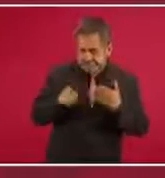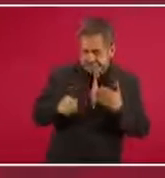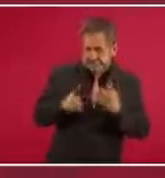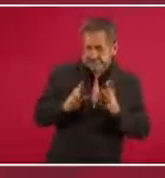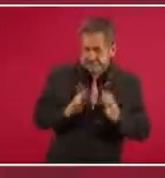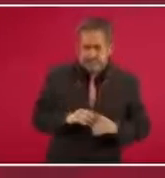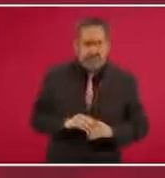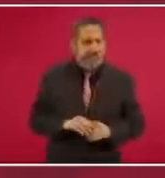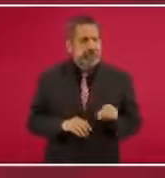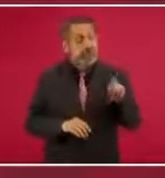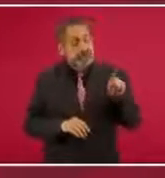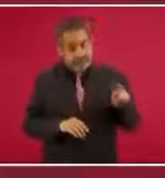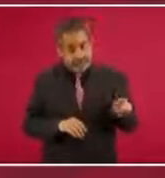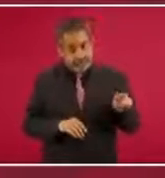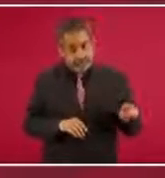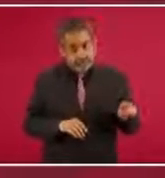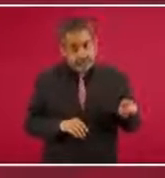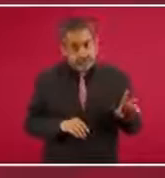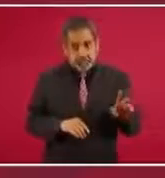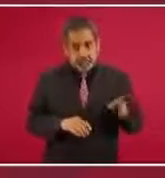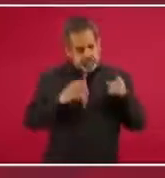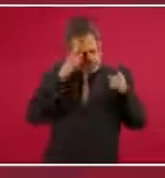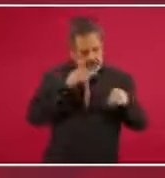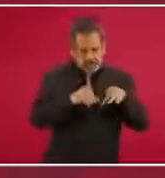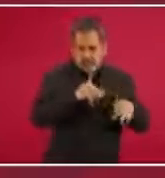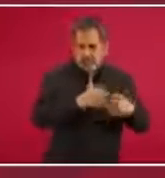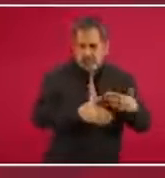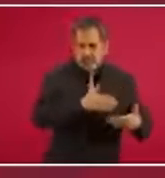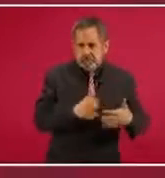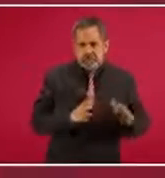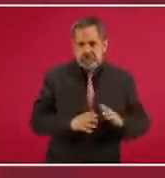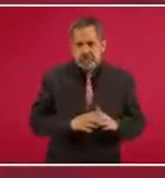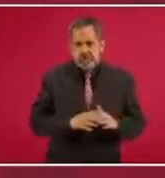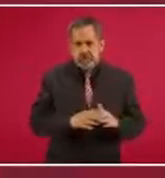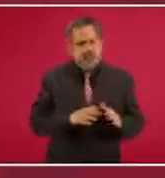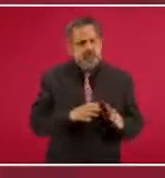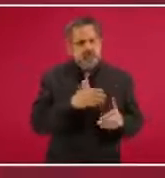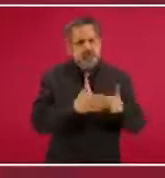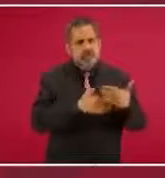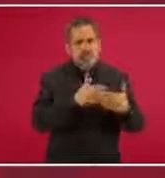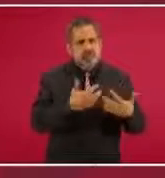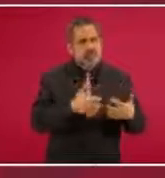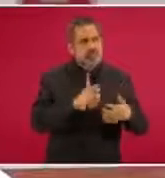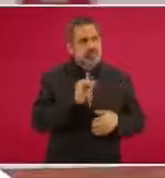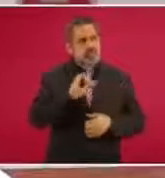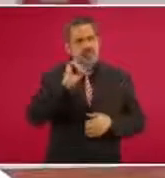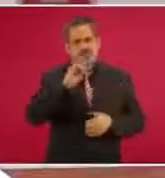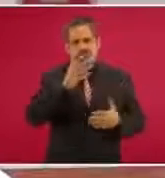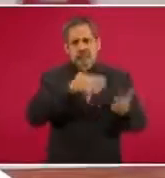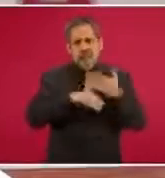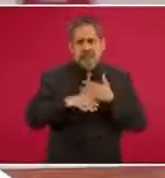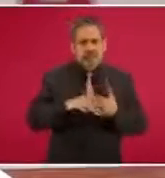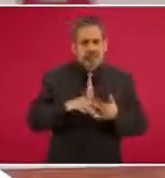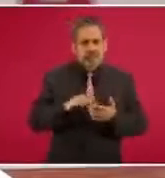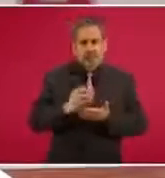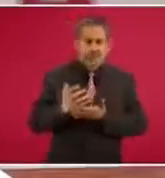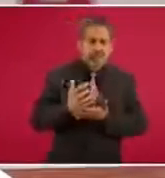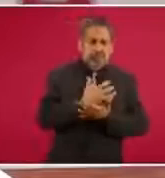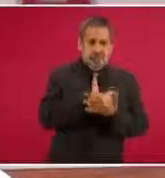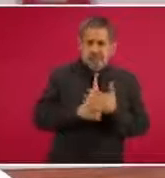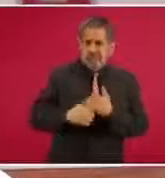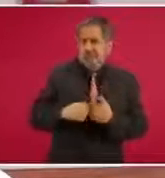se dedicó al trabajo y llegó a ser un empresario exitoso llegó a facturar hasta